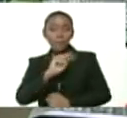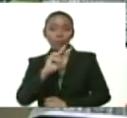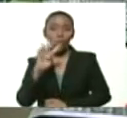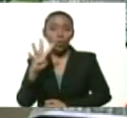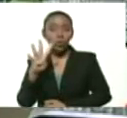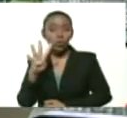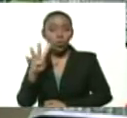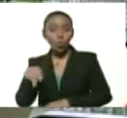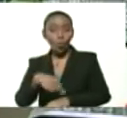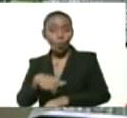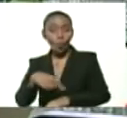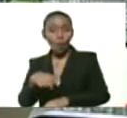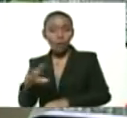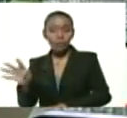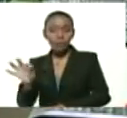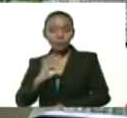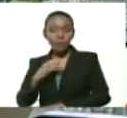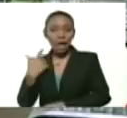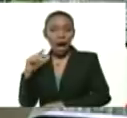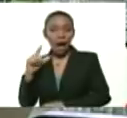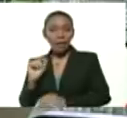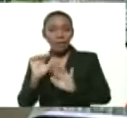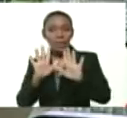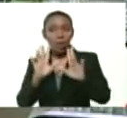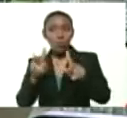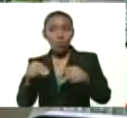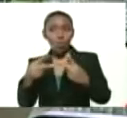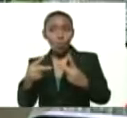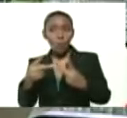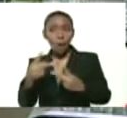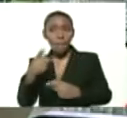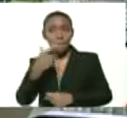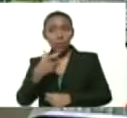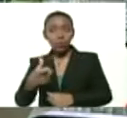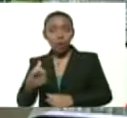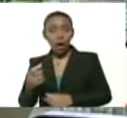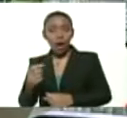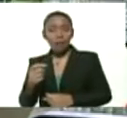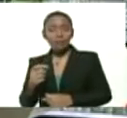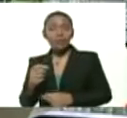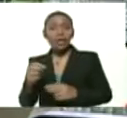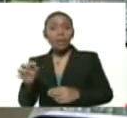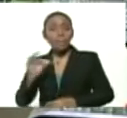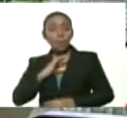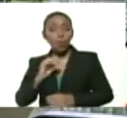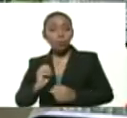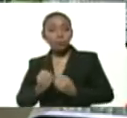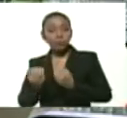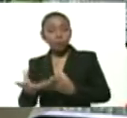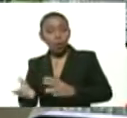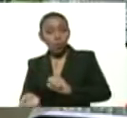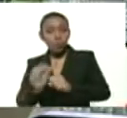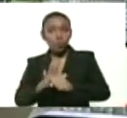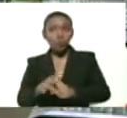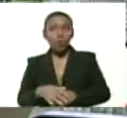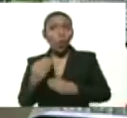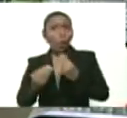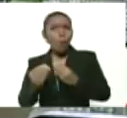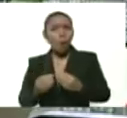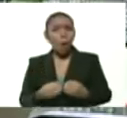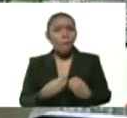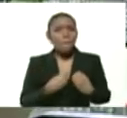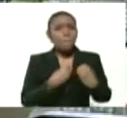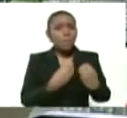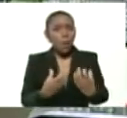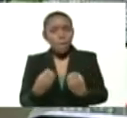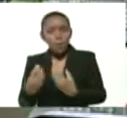horas teníamos 10 nuevos casos de infección por COVID-19. ¿Cómo se distribuyen